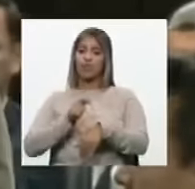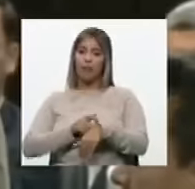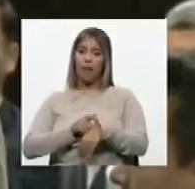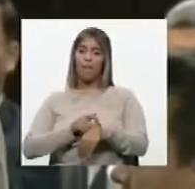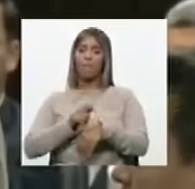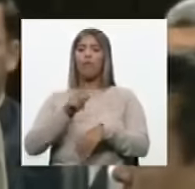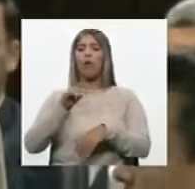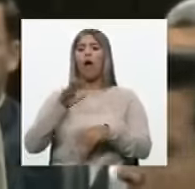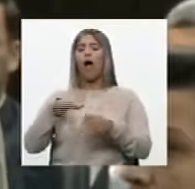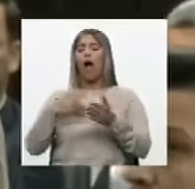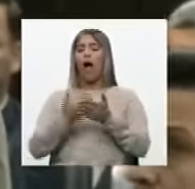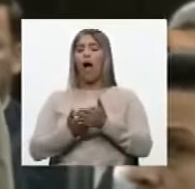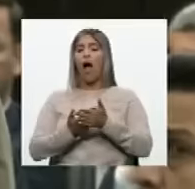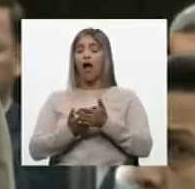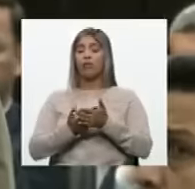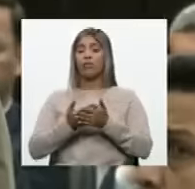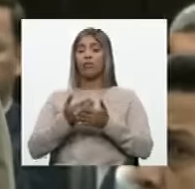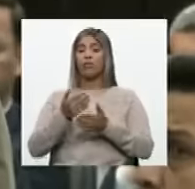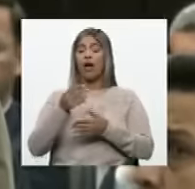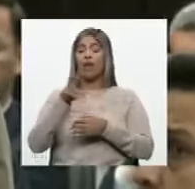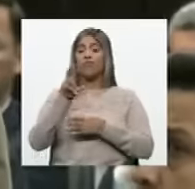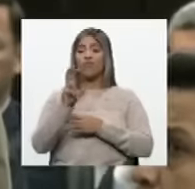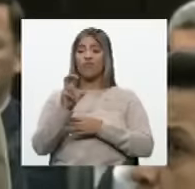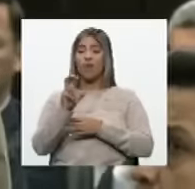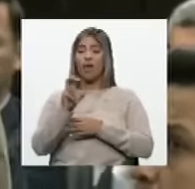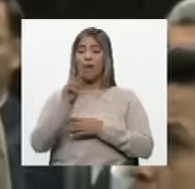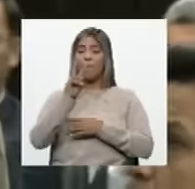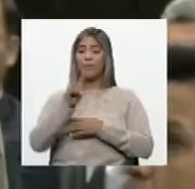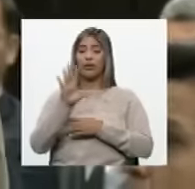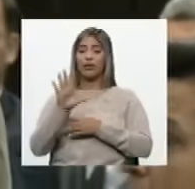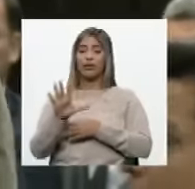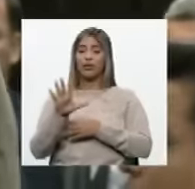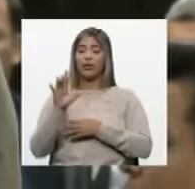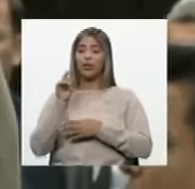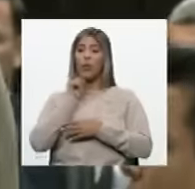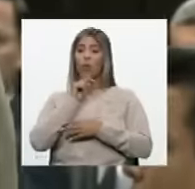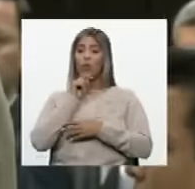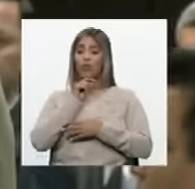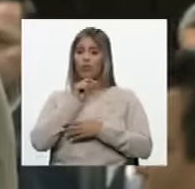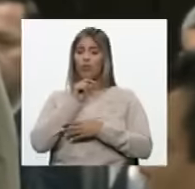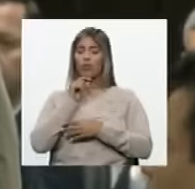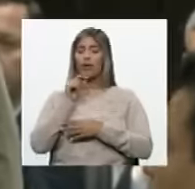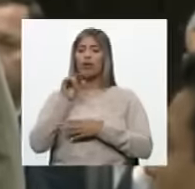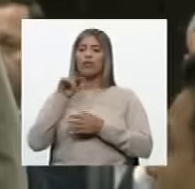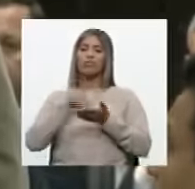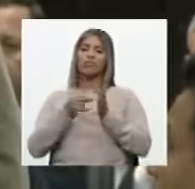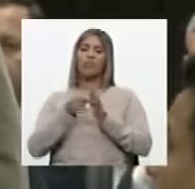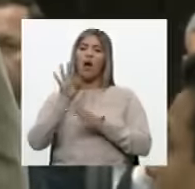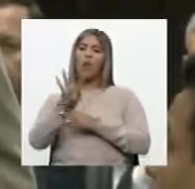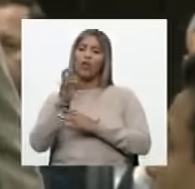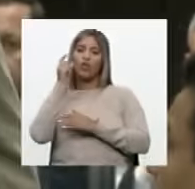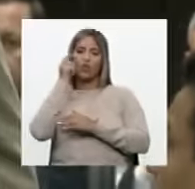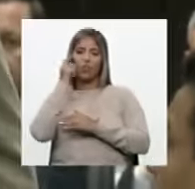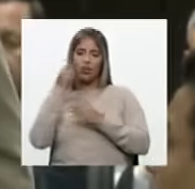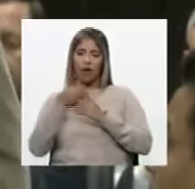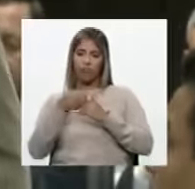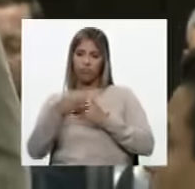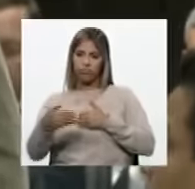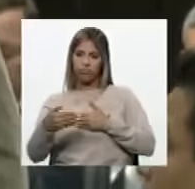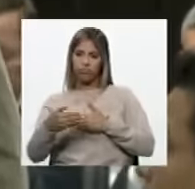es decir, hasta el próximo día viernes 25 del corriente mes. El día